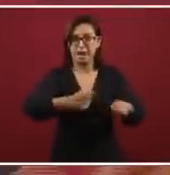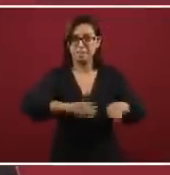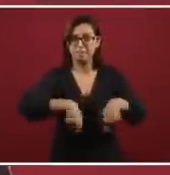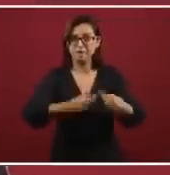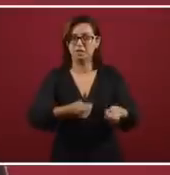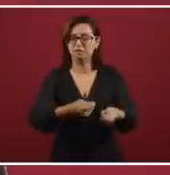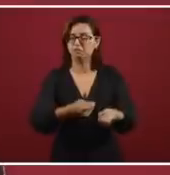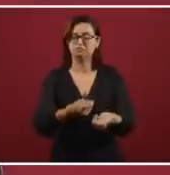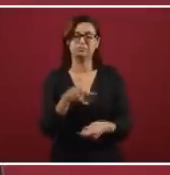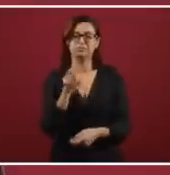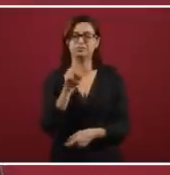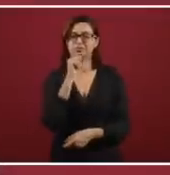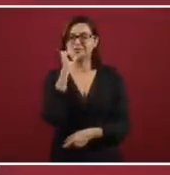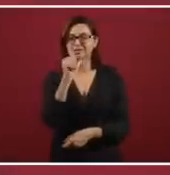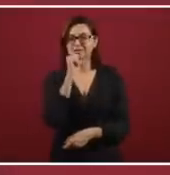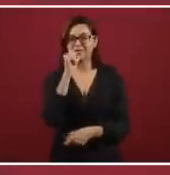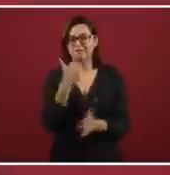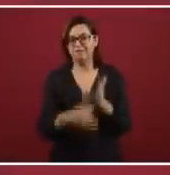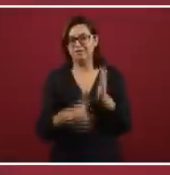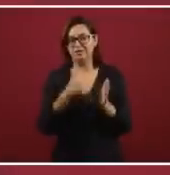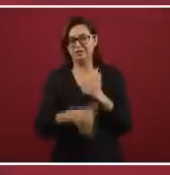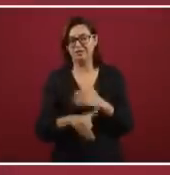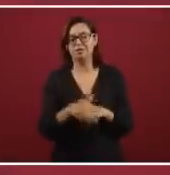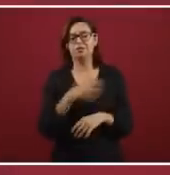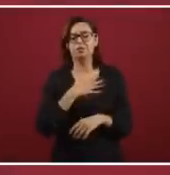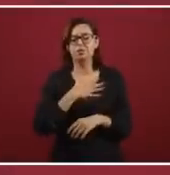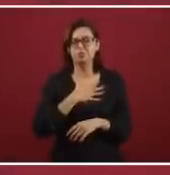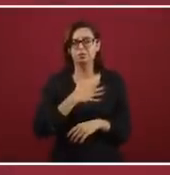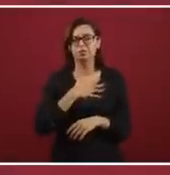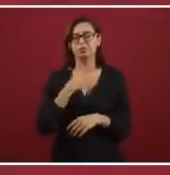toda el área petrolera de México.